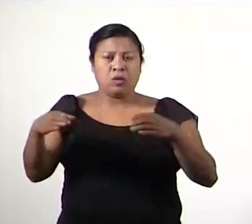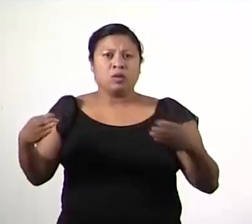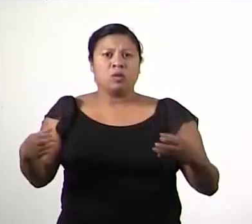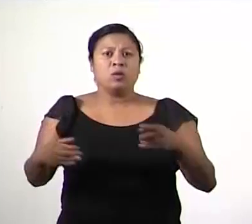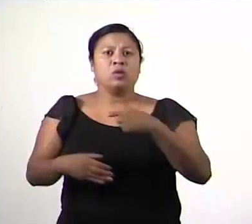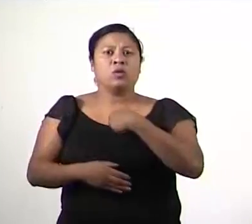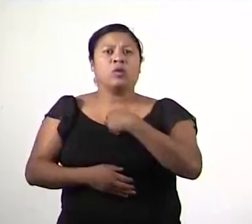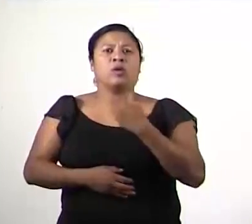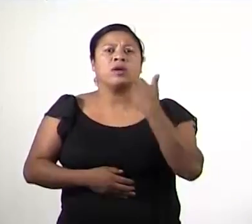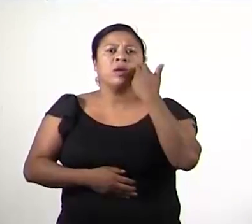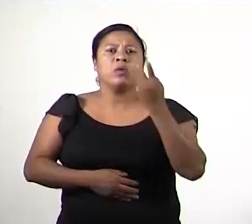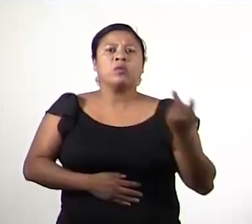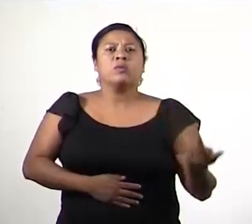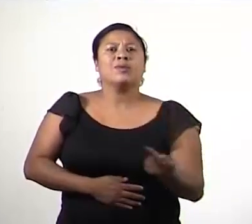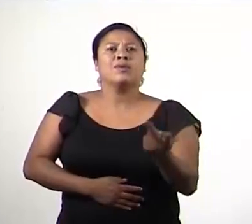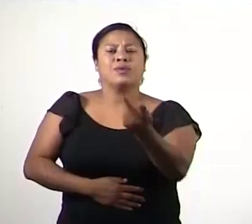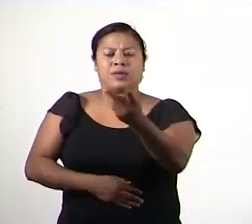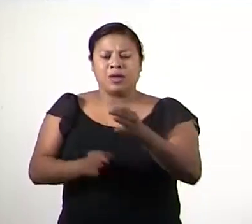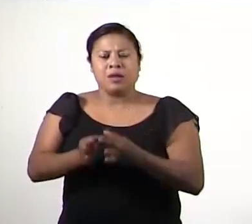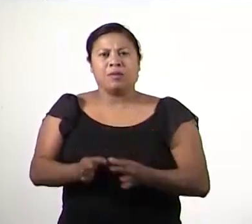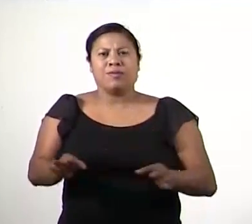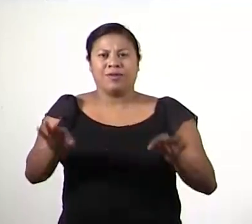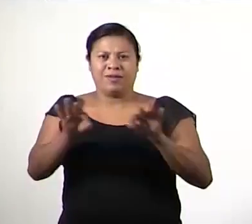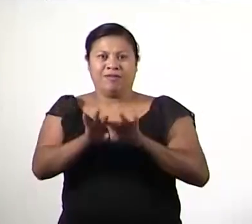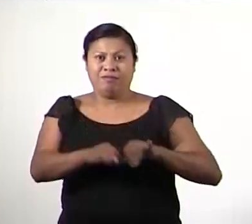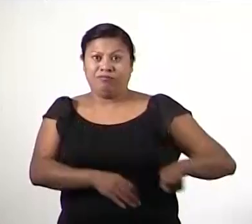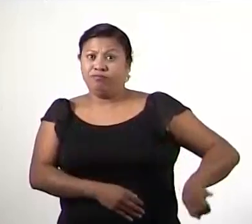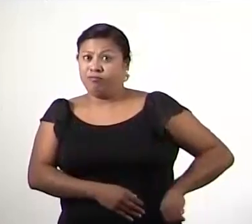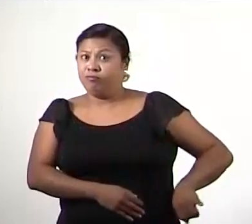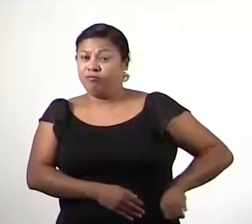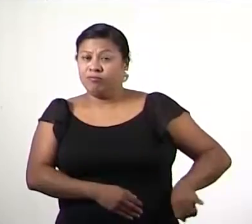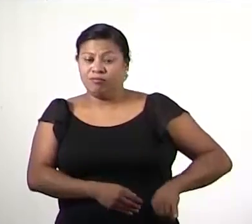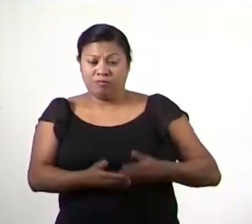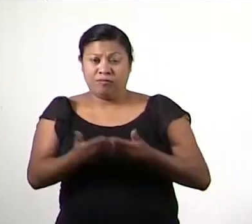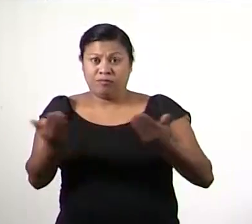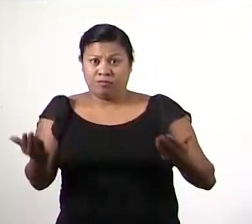una pregunta bien importante e interesante en este tema.